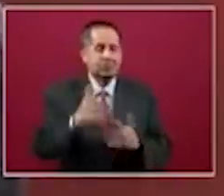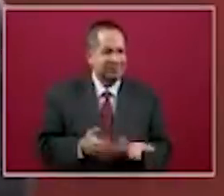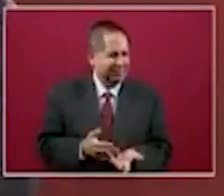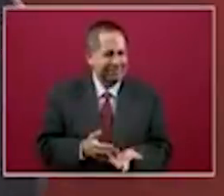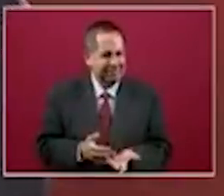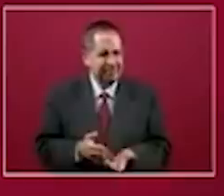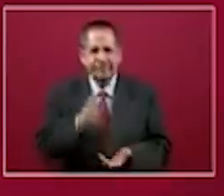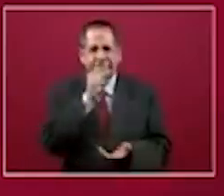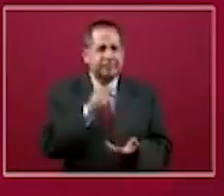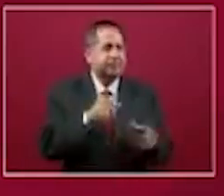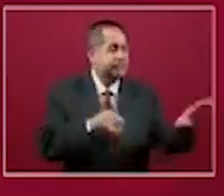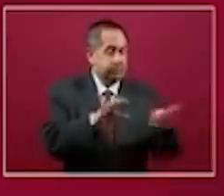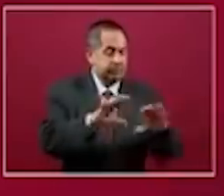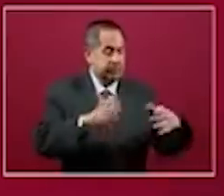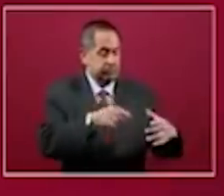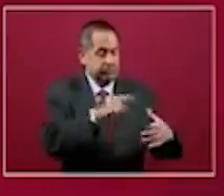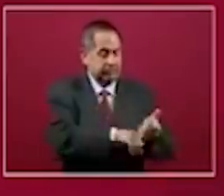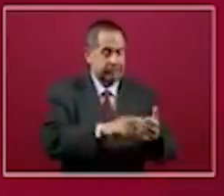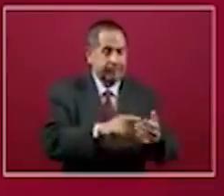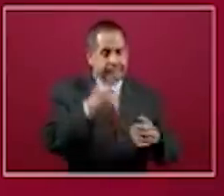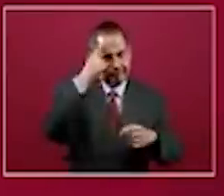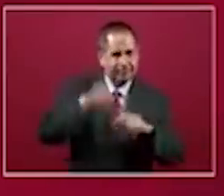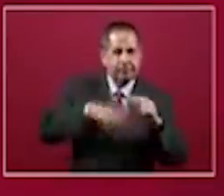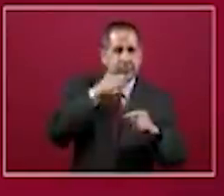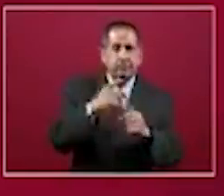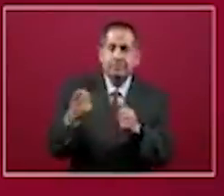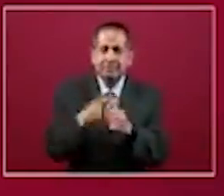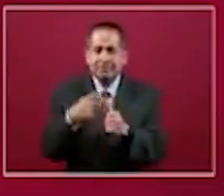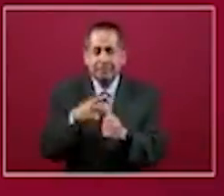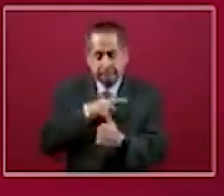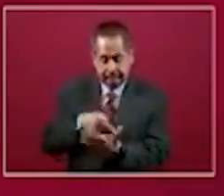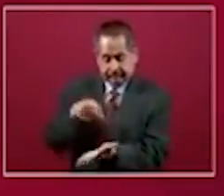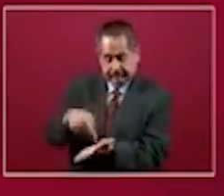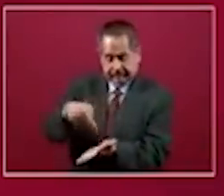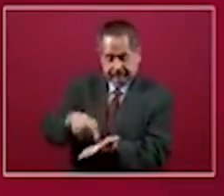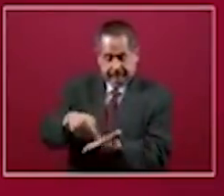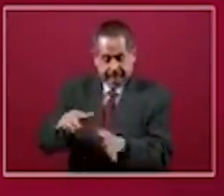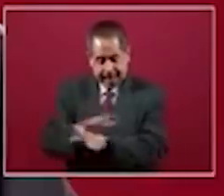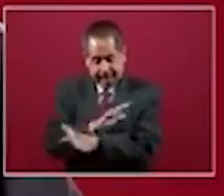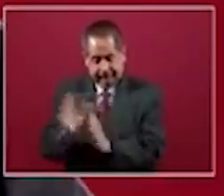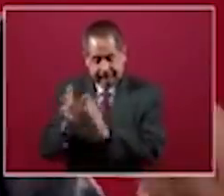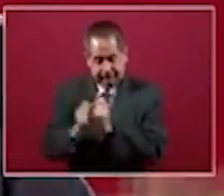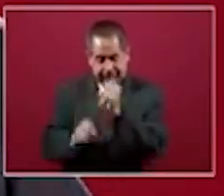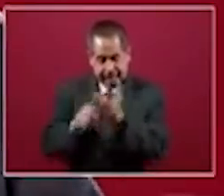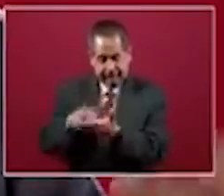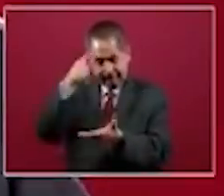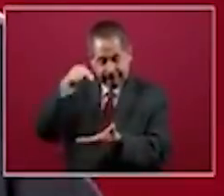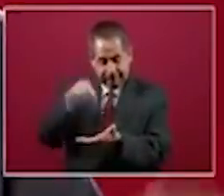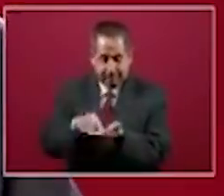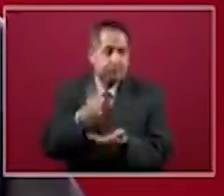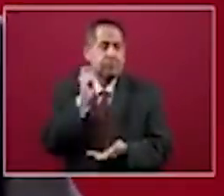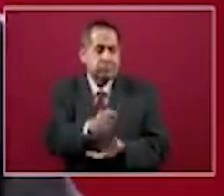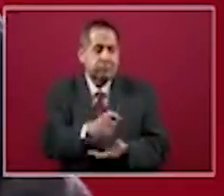Anticorrupción si antes no se modificaba la Constitución para convertir